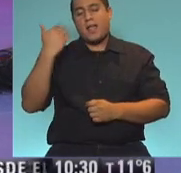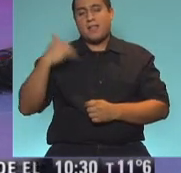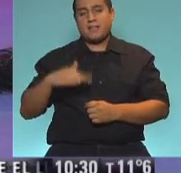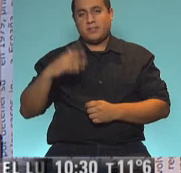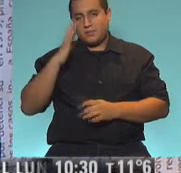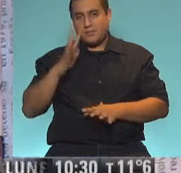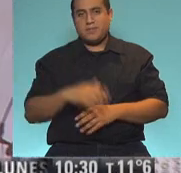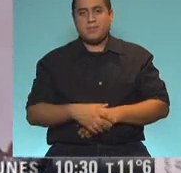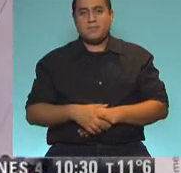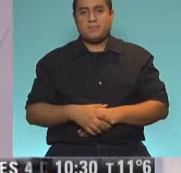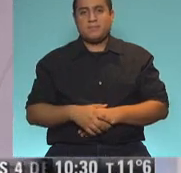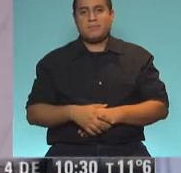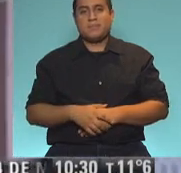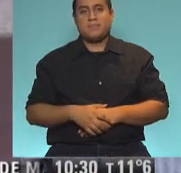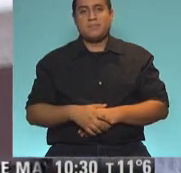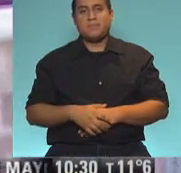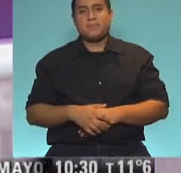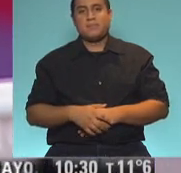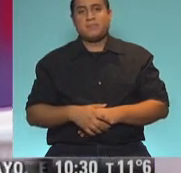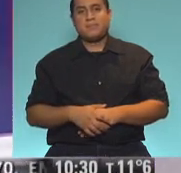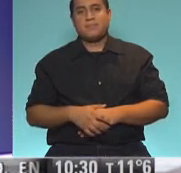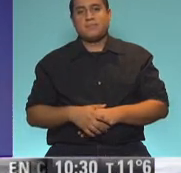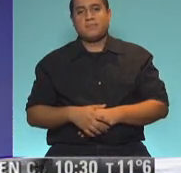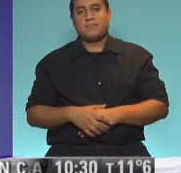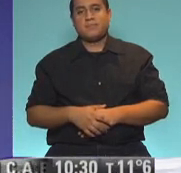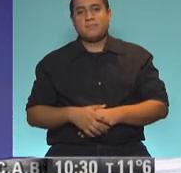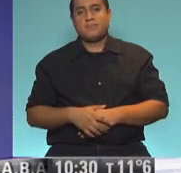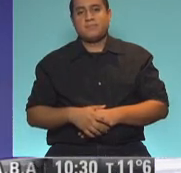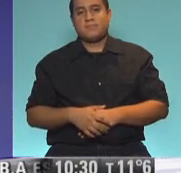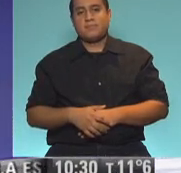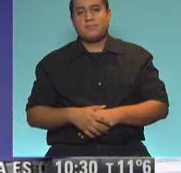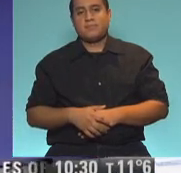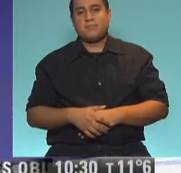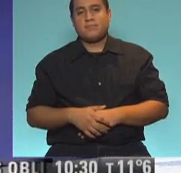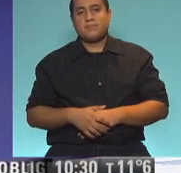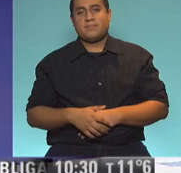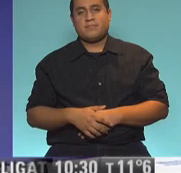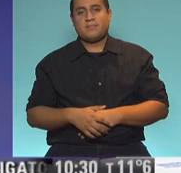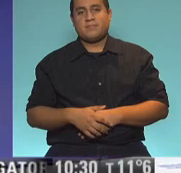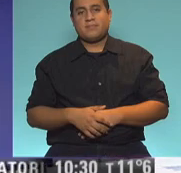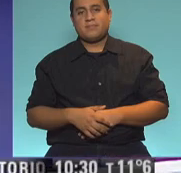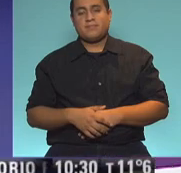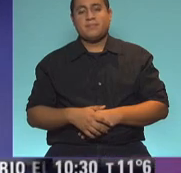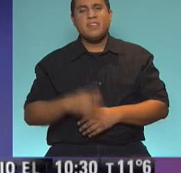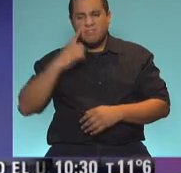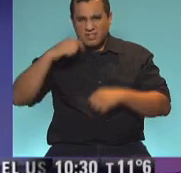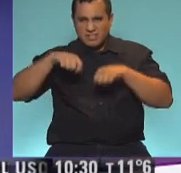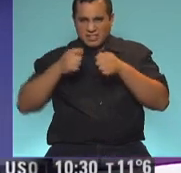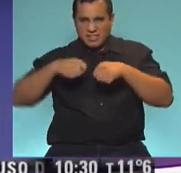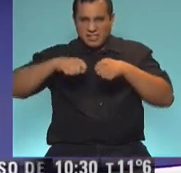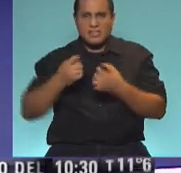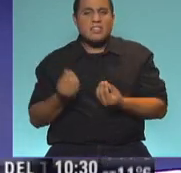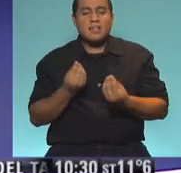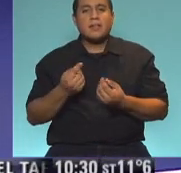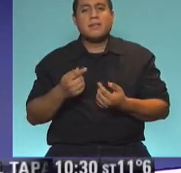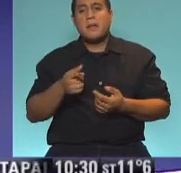Chan, chan. Chan, chan. Chan, chan. Chan, chan. Chan, chan. Chan, chan. Chan, chan. Chan, chan. ¿Qué es Ernesto? Para mí era